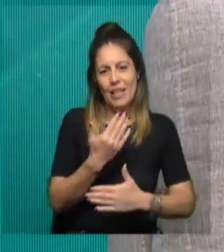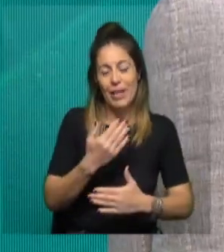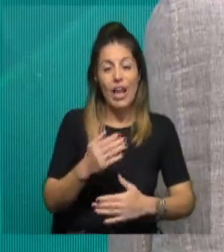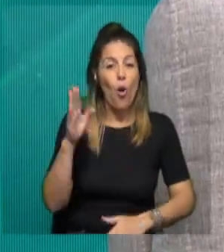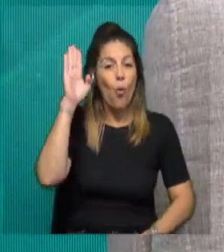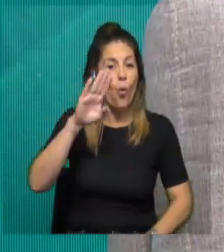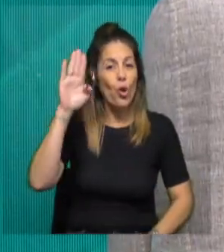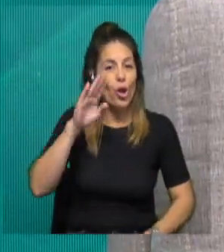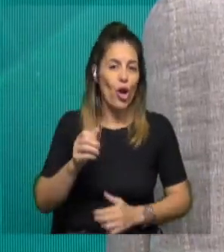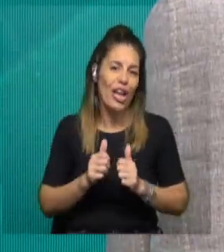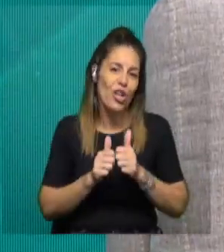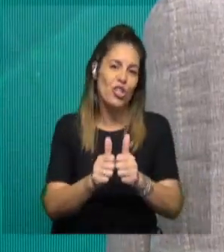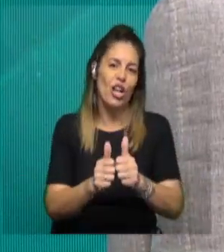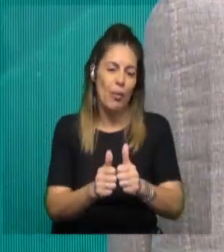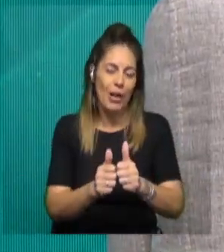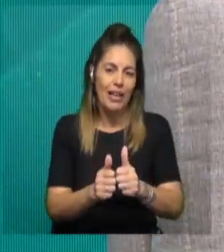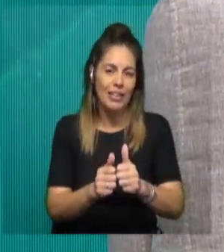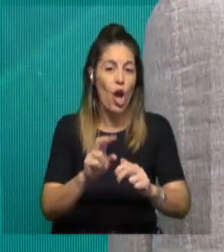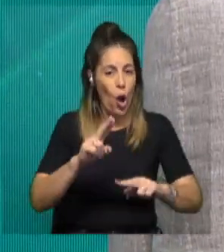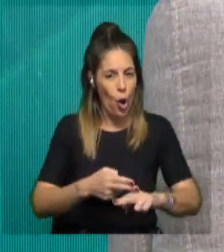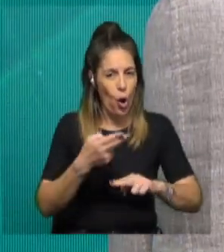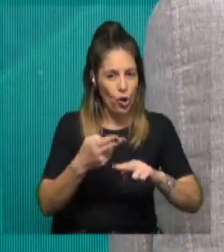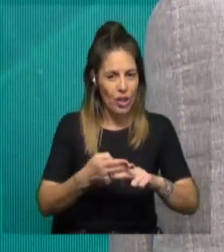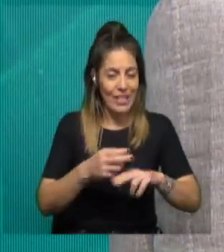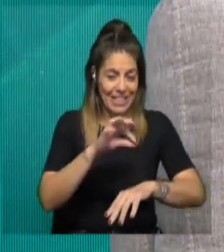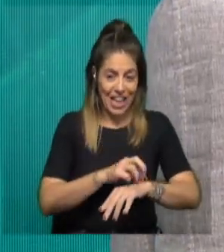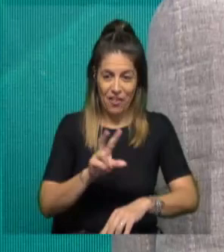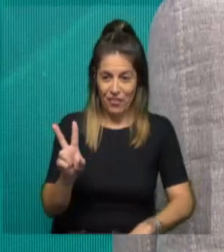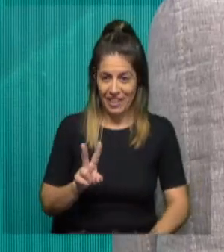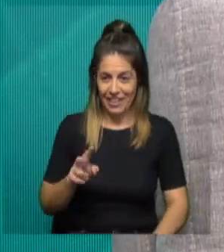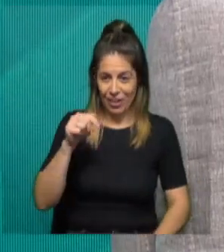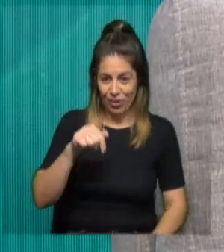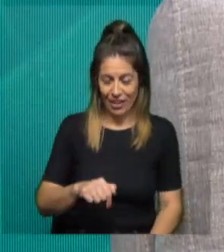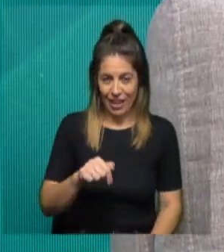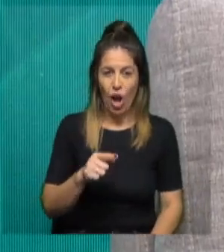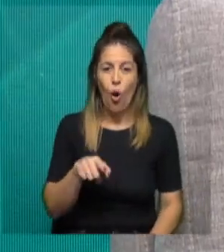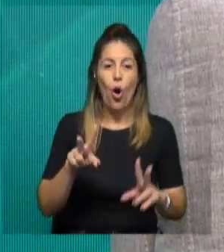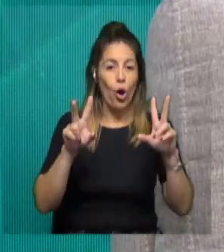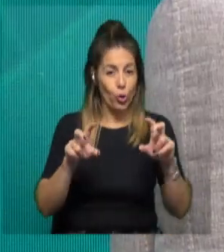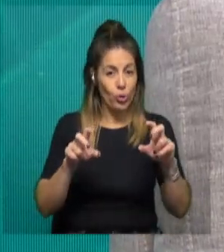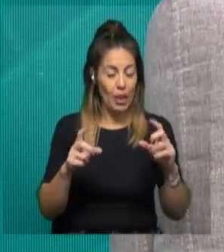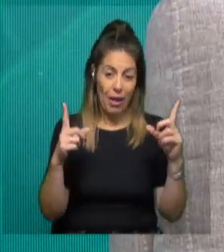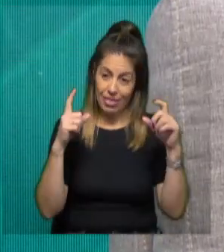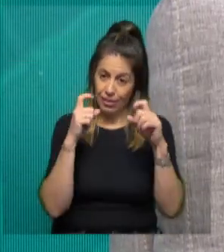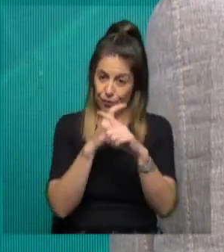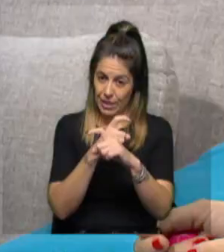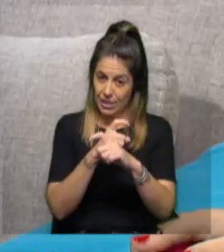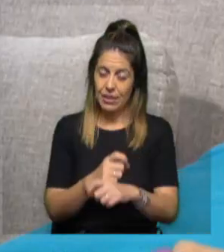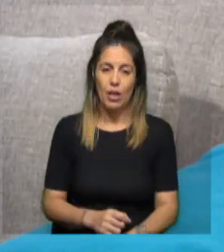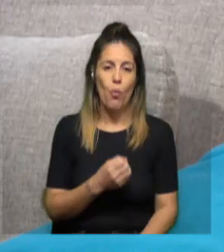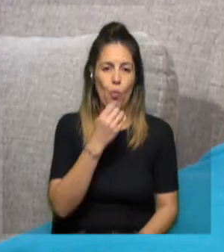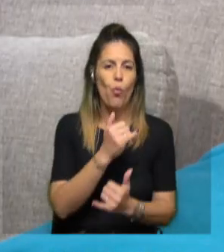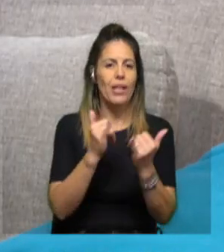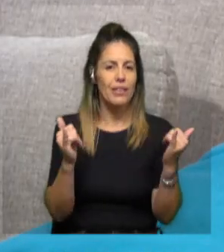el veterinario de cabecera de este programa, Pablo Russo Seaviaga. Y hoy tenemos un tema un poco complicado. Bueno, buenos